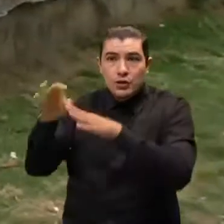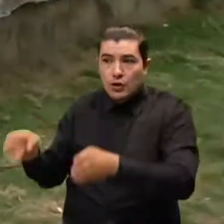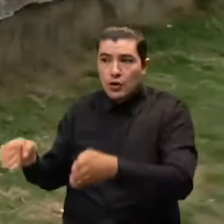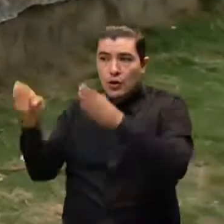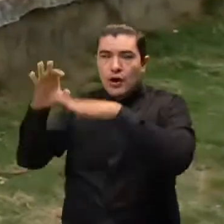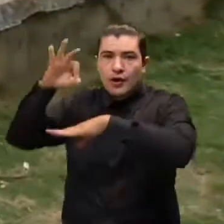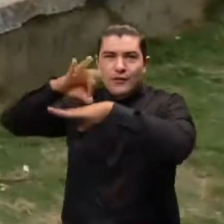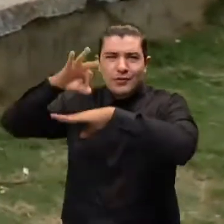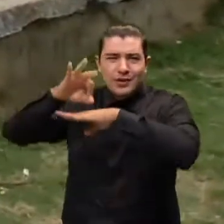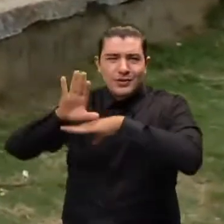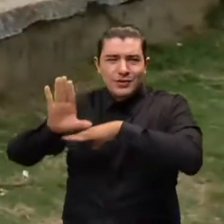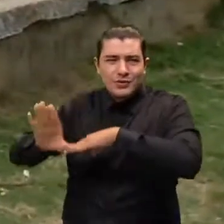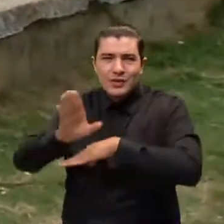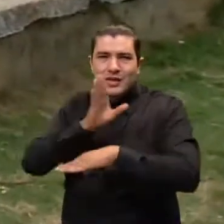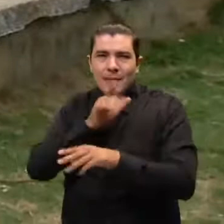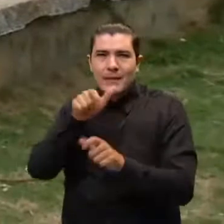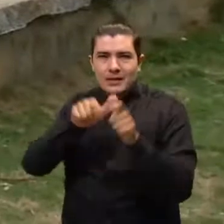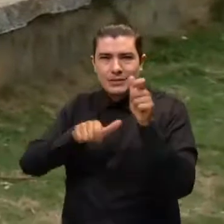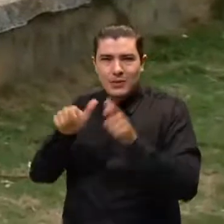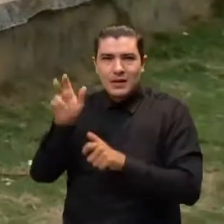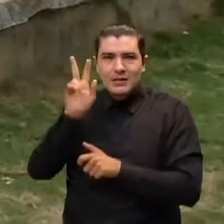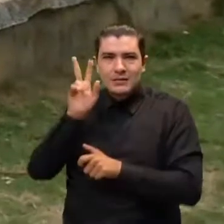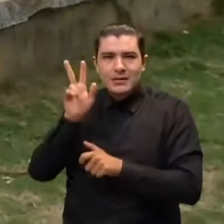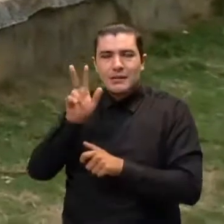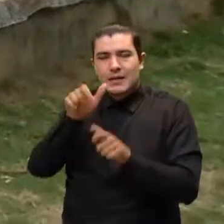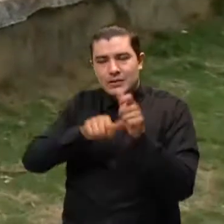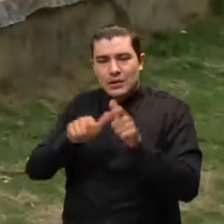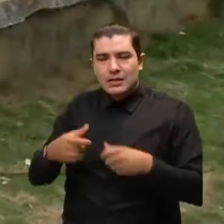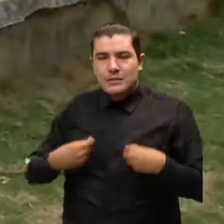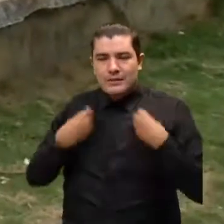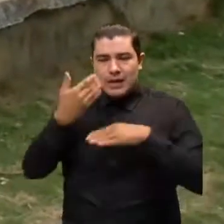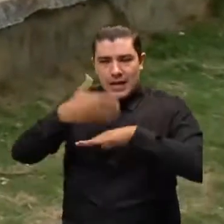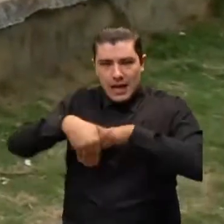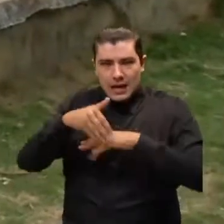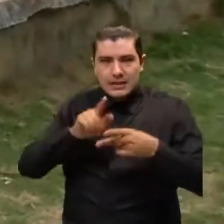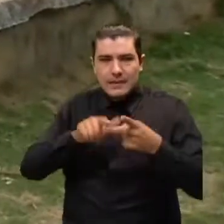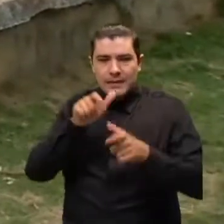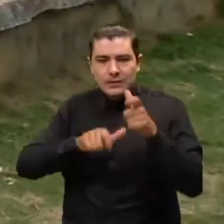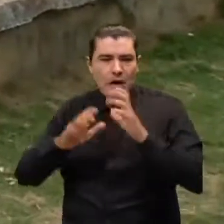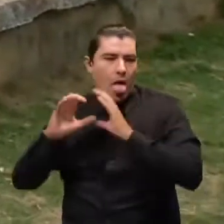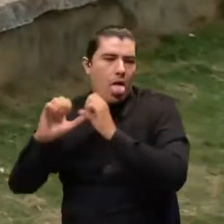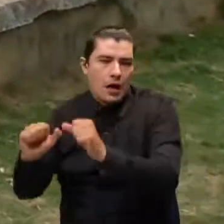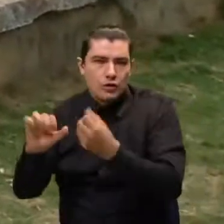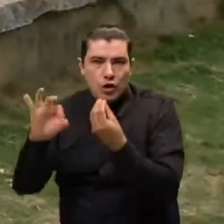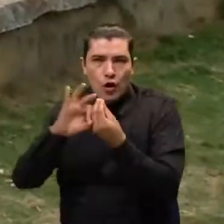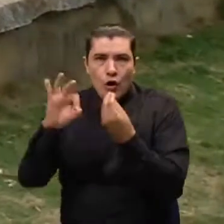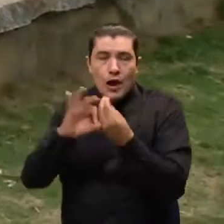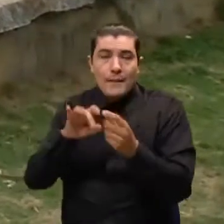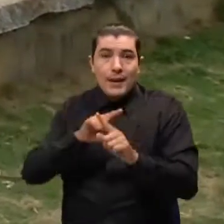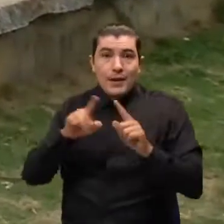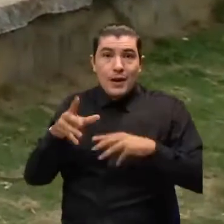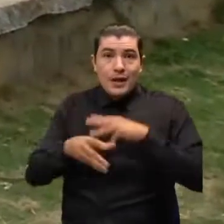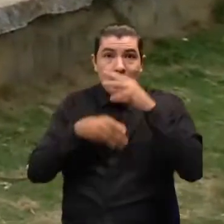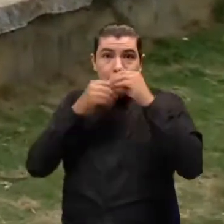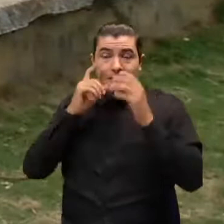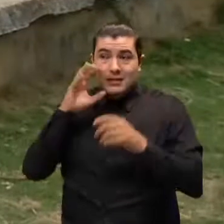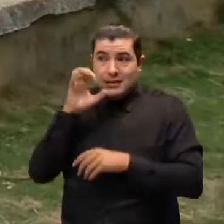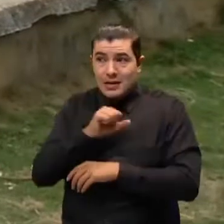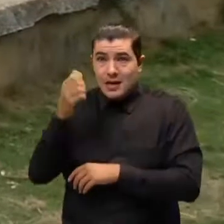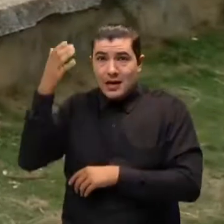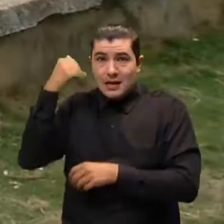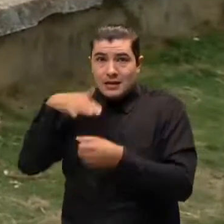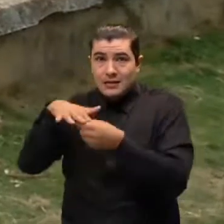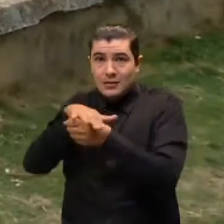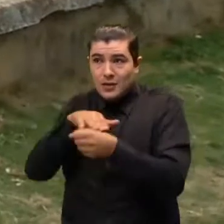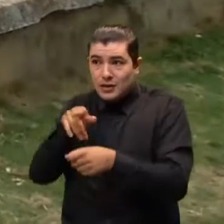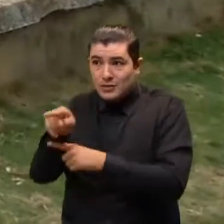es una fundación en donde, pues, a donde han llegado habitantes de calle, jóvenes consumidores de droga, pero aseguran que por lo que se ha presentado en otras